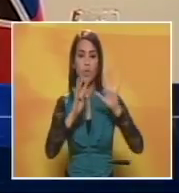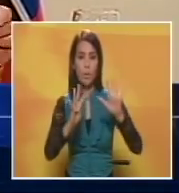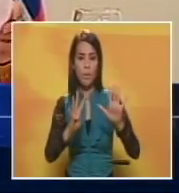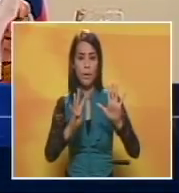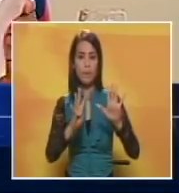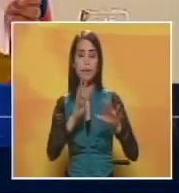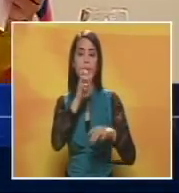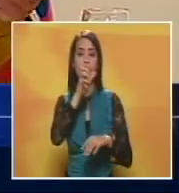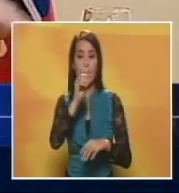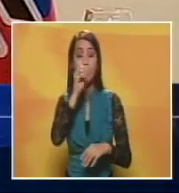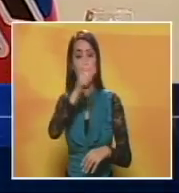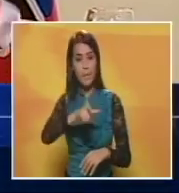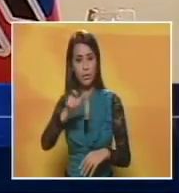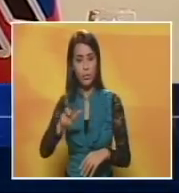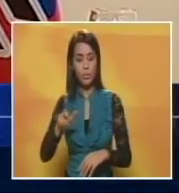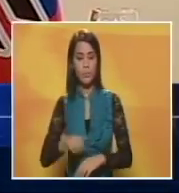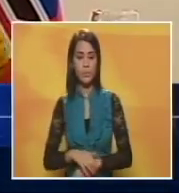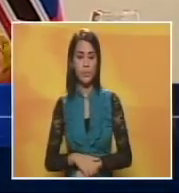1.024.290 personas.